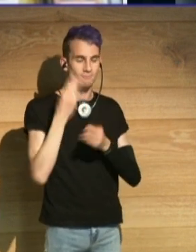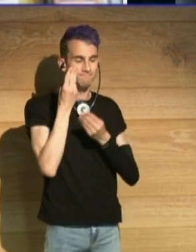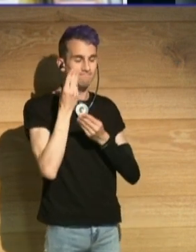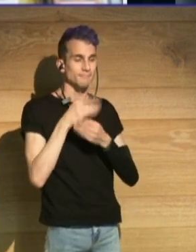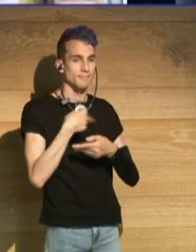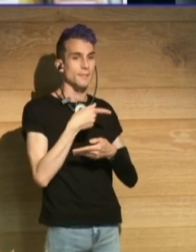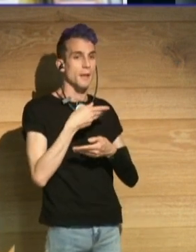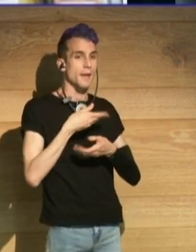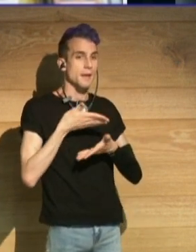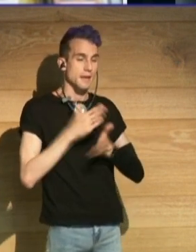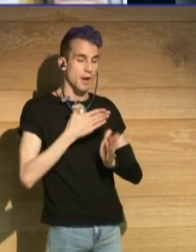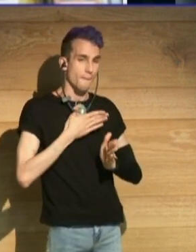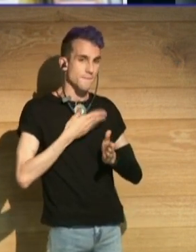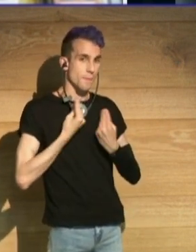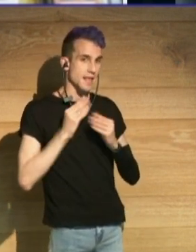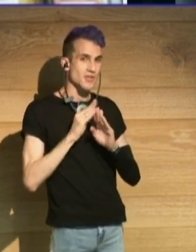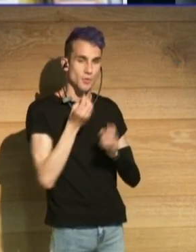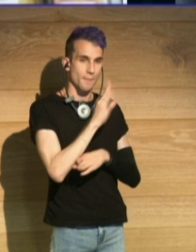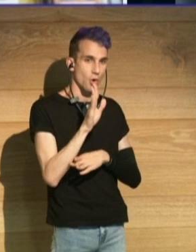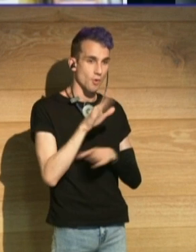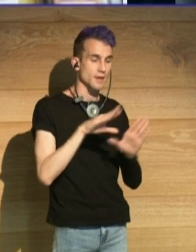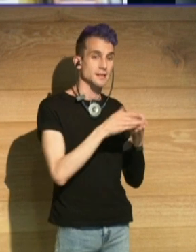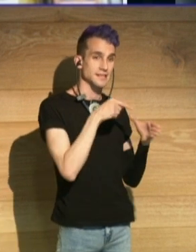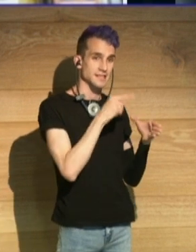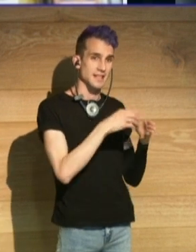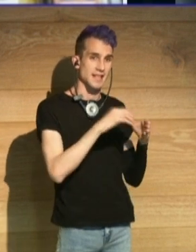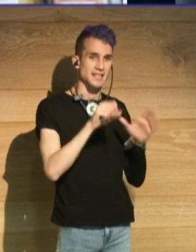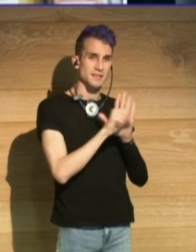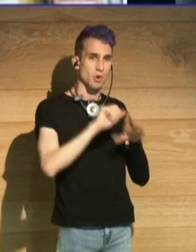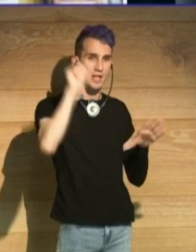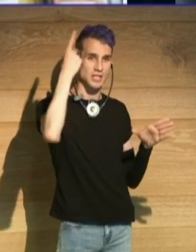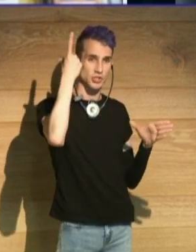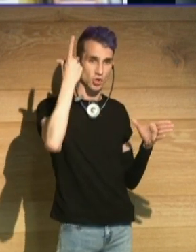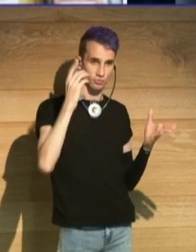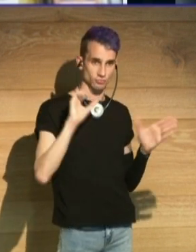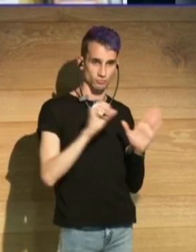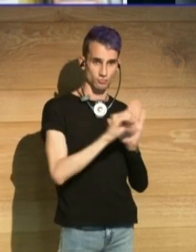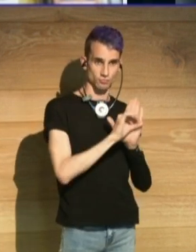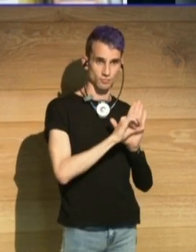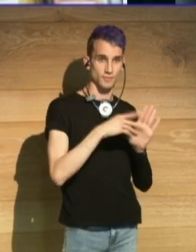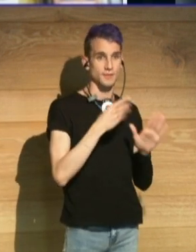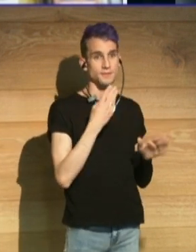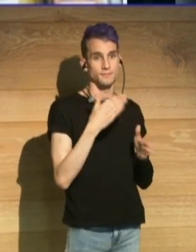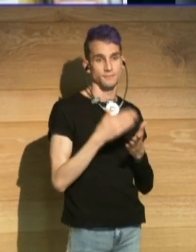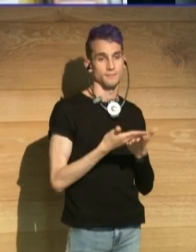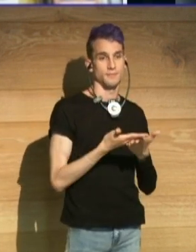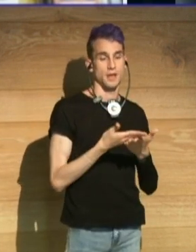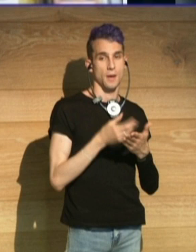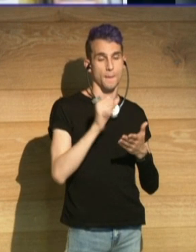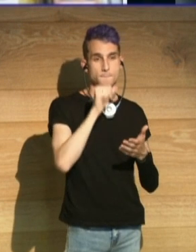que habían tenido ellos. El símbolo era el sol del porvenir, un sol radioso, radiante.